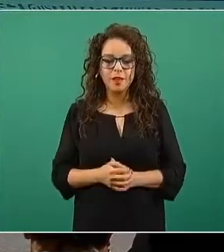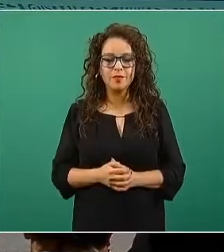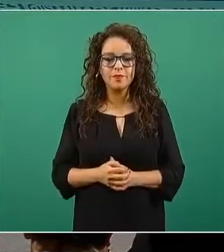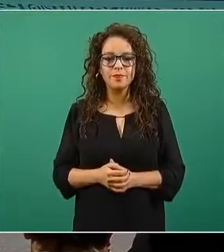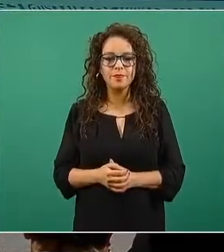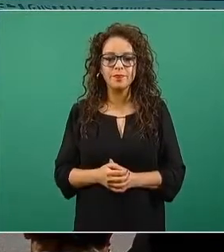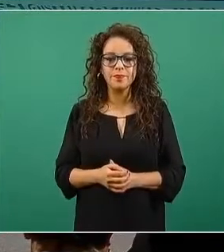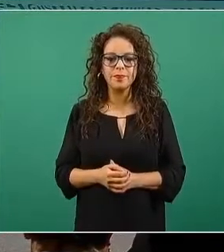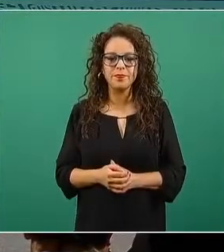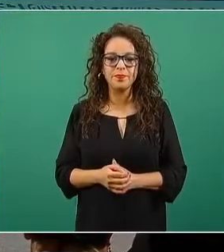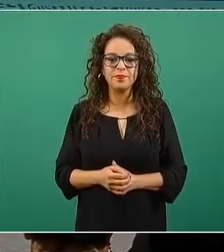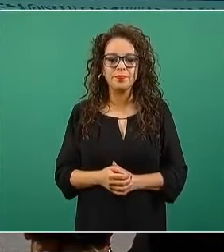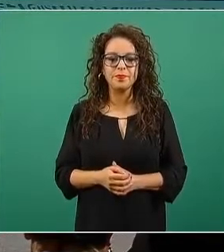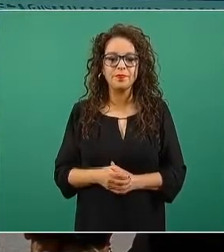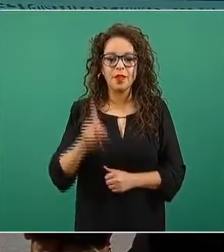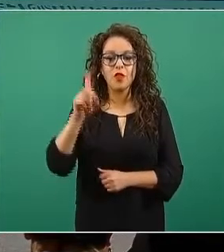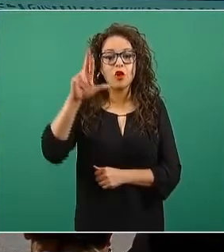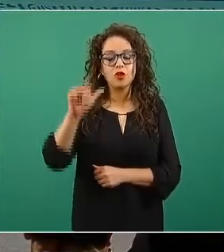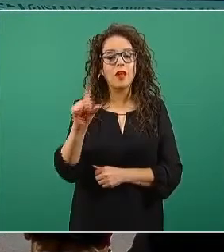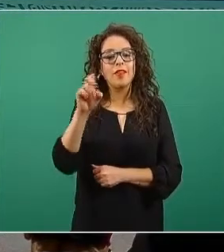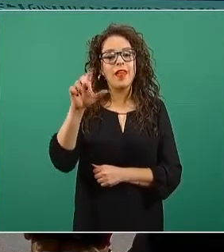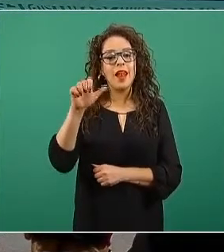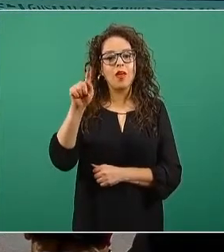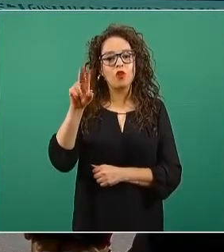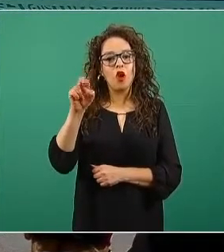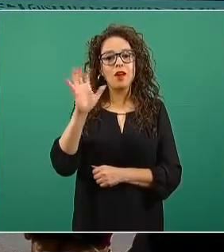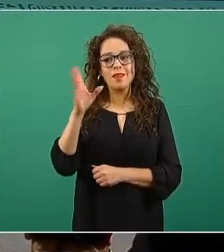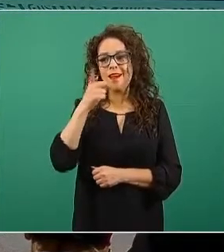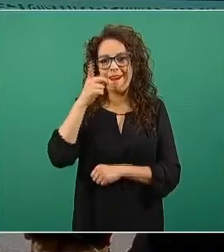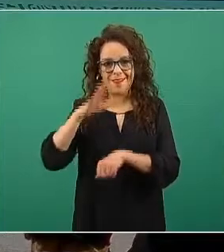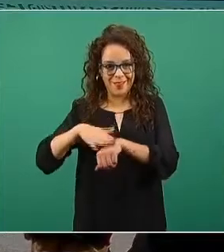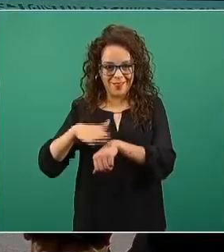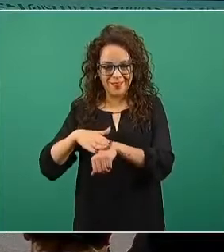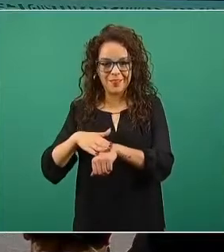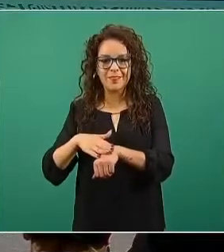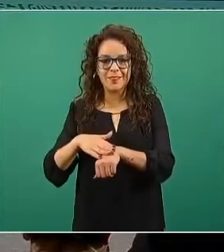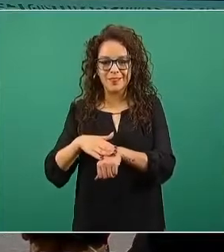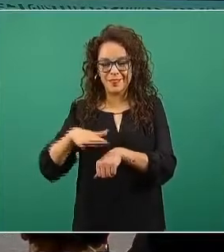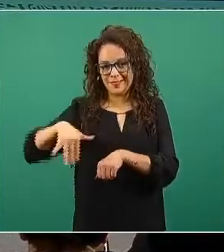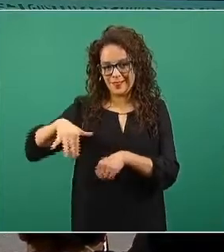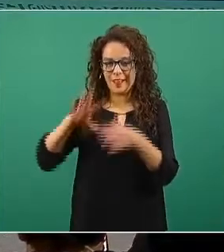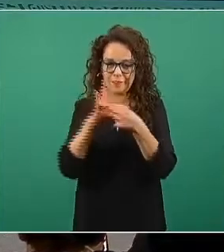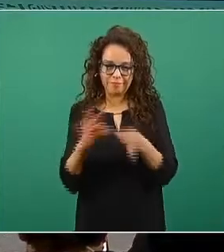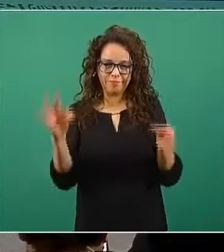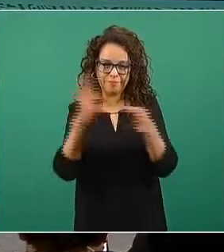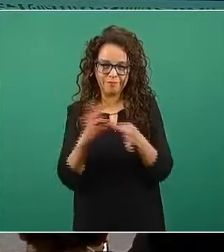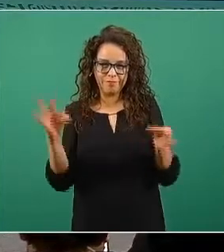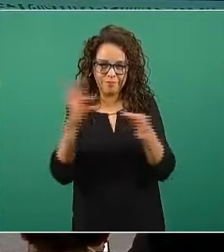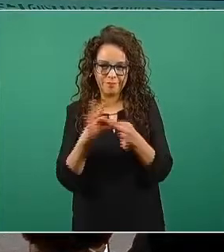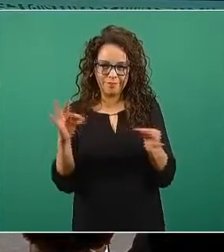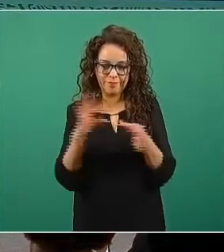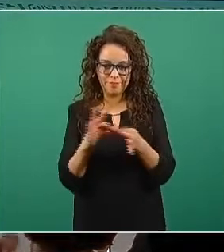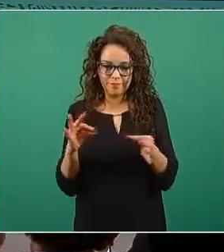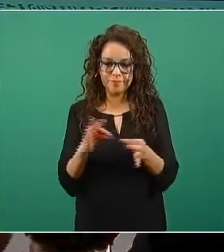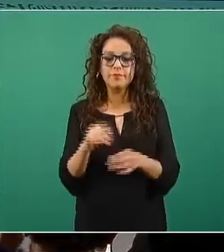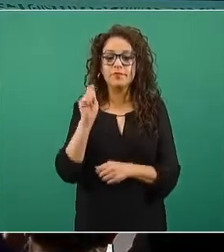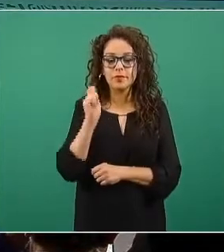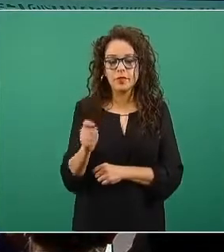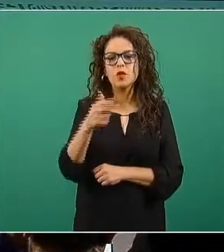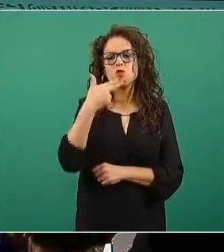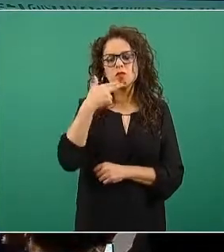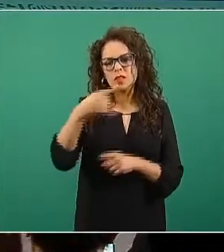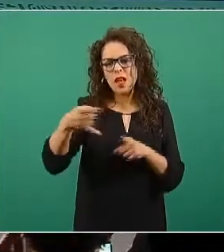Como bien señaló la doctora de la Torre, el condón es una herramienta para una sexualidad plena, para una